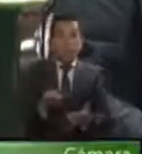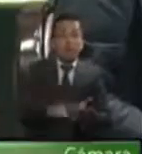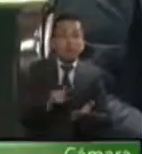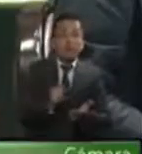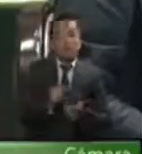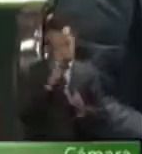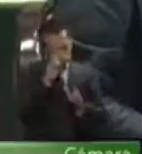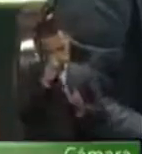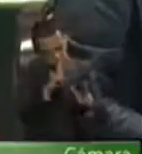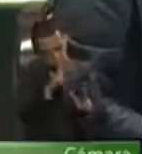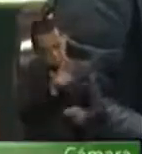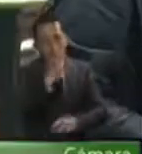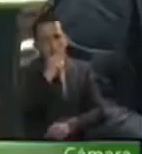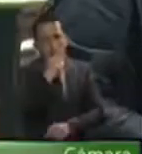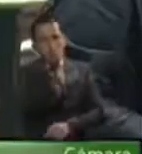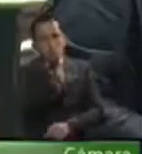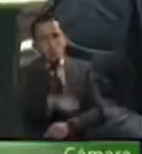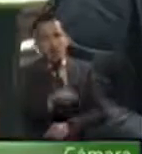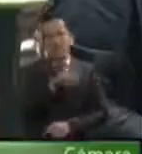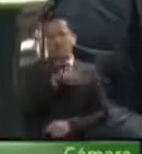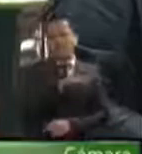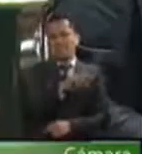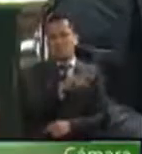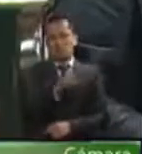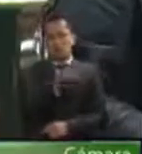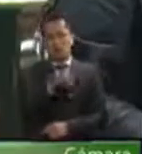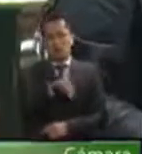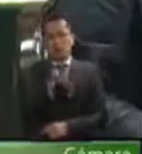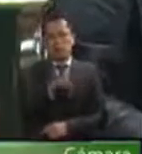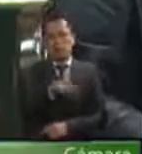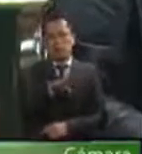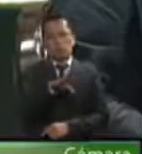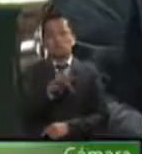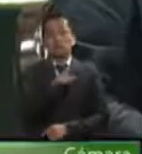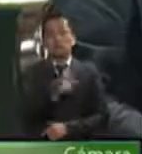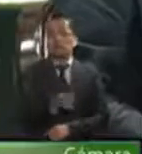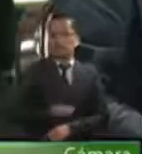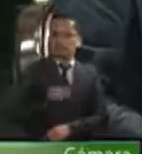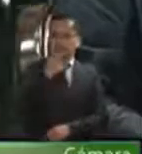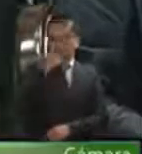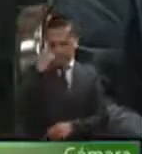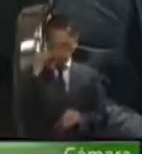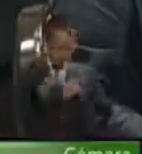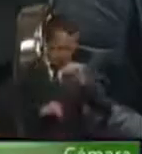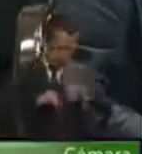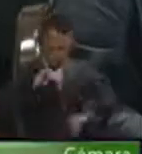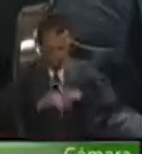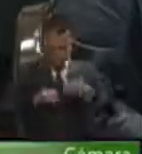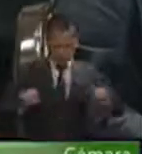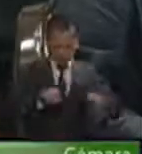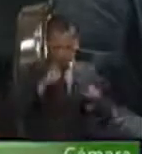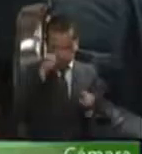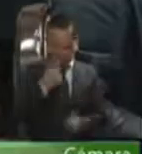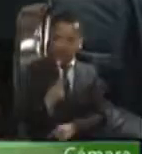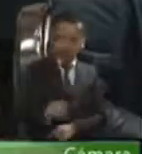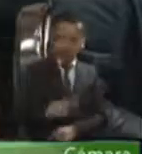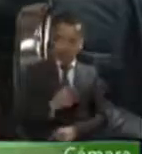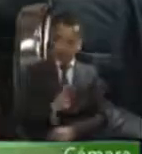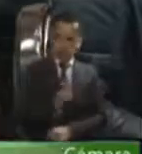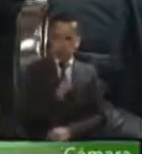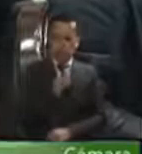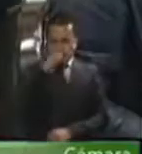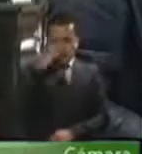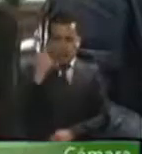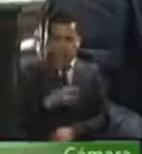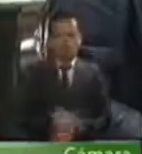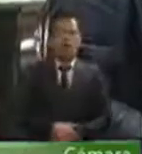fue artífice en crear música y darle identidad sonora y sinfónica a nuestro país. Sin olvidar a otras